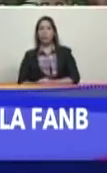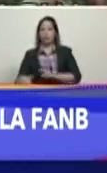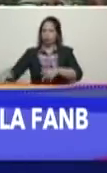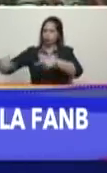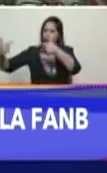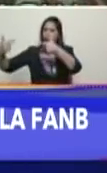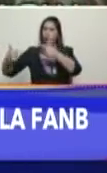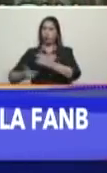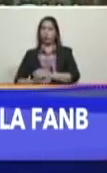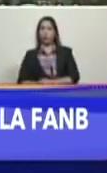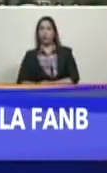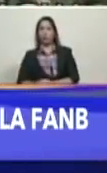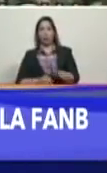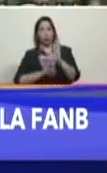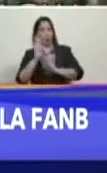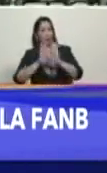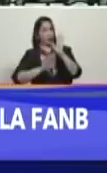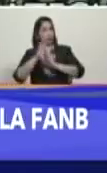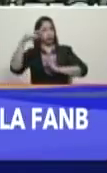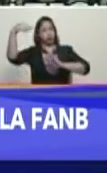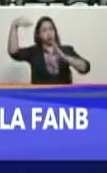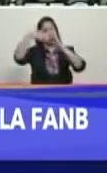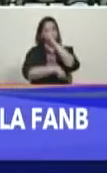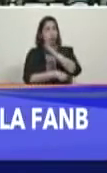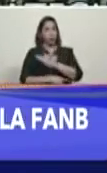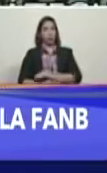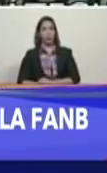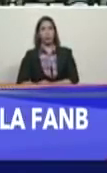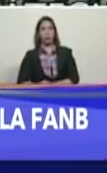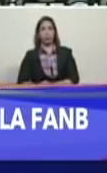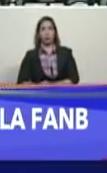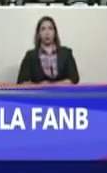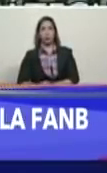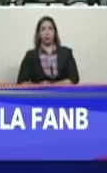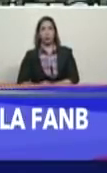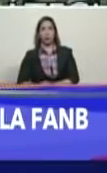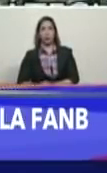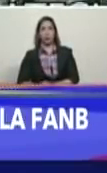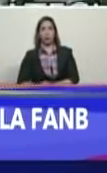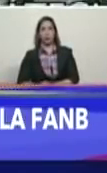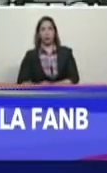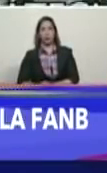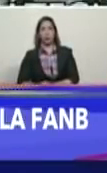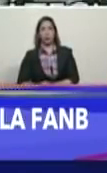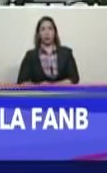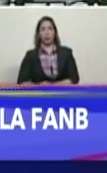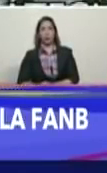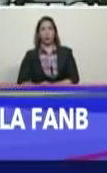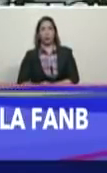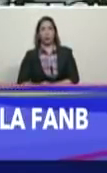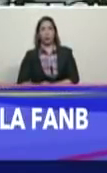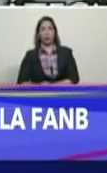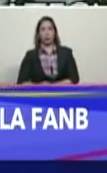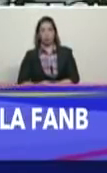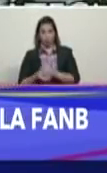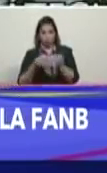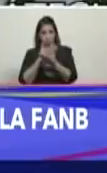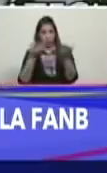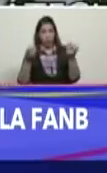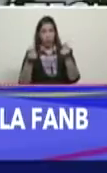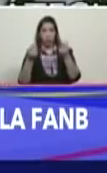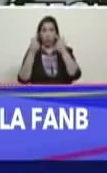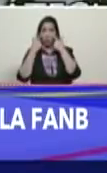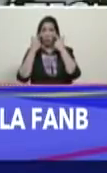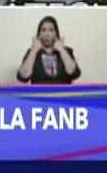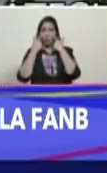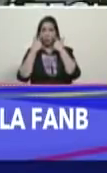Y eso hay que desarrollarlo a fondo, señores militares, señoras militares, a